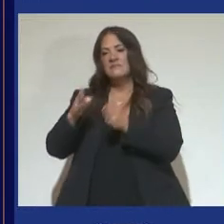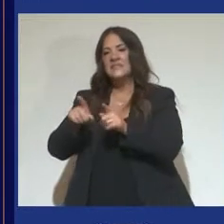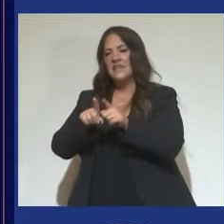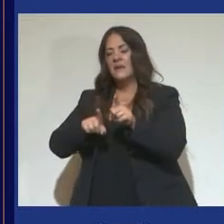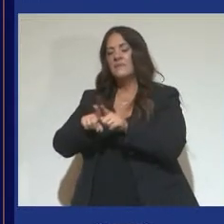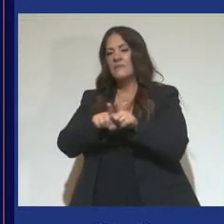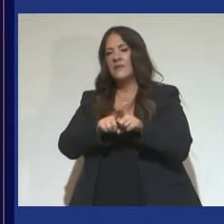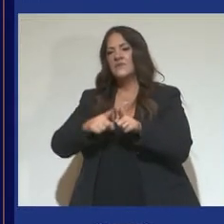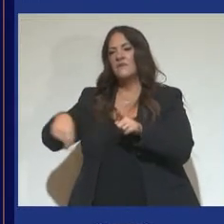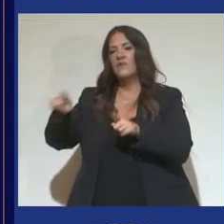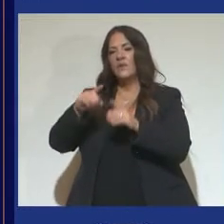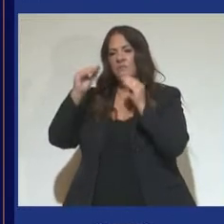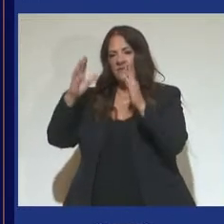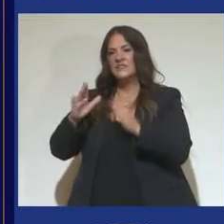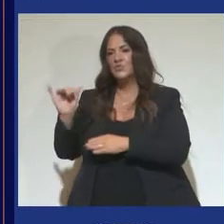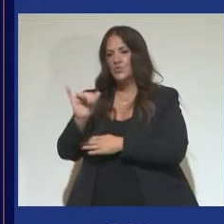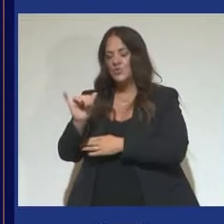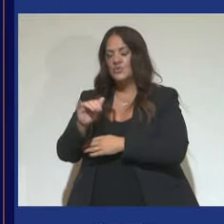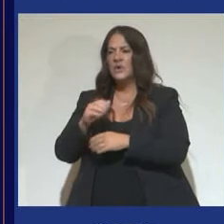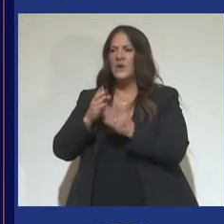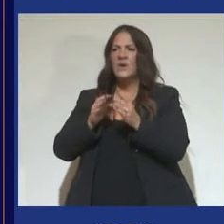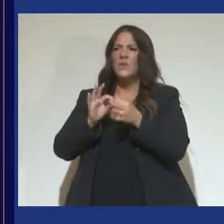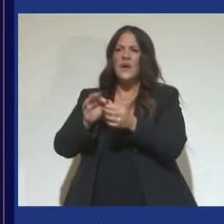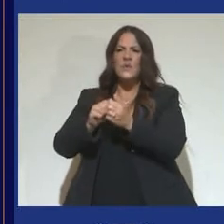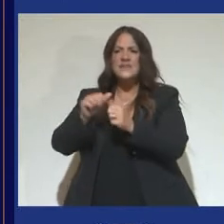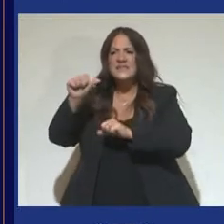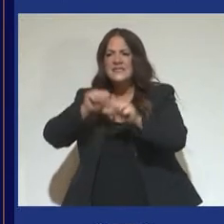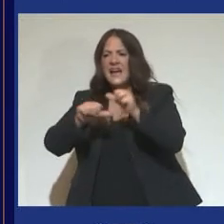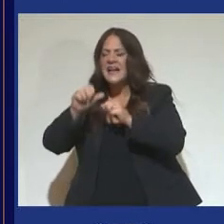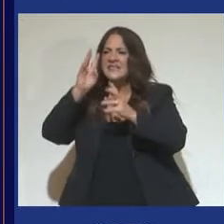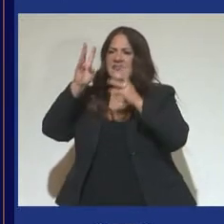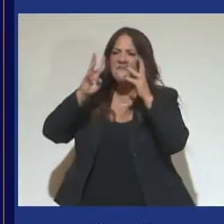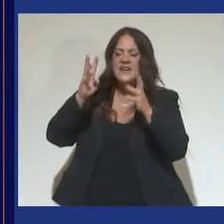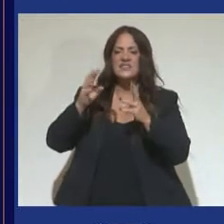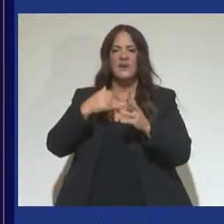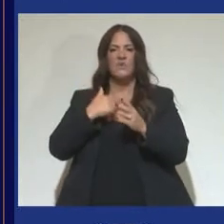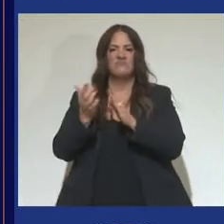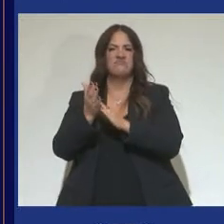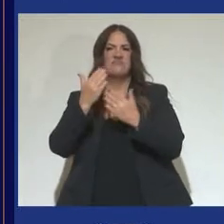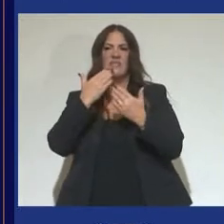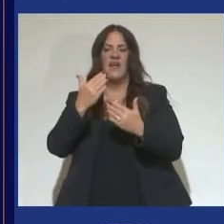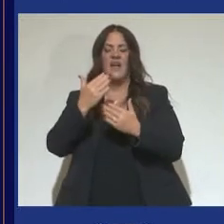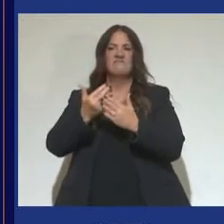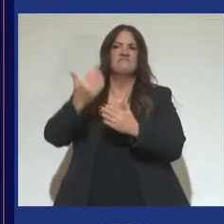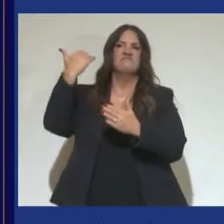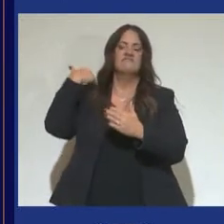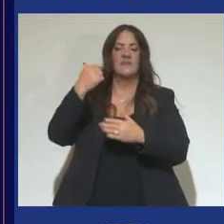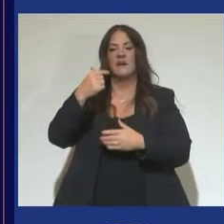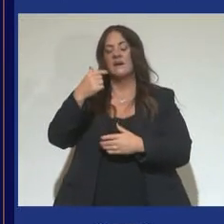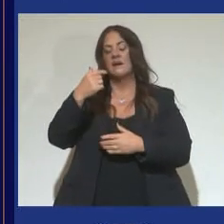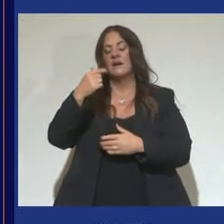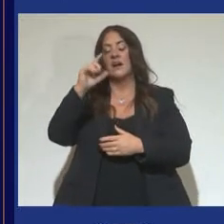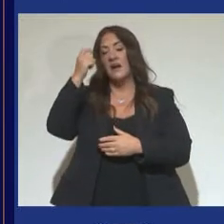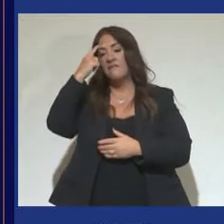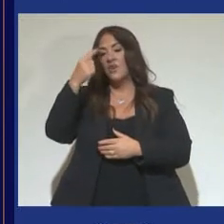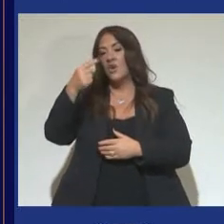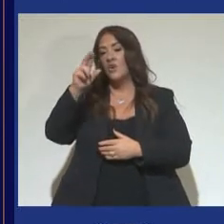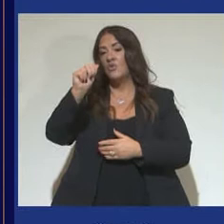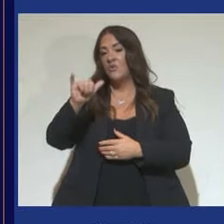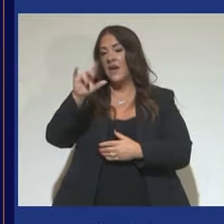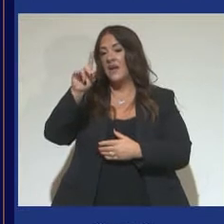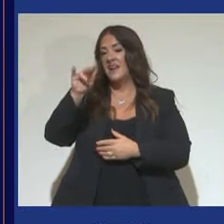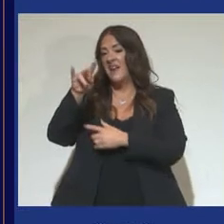financiero ayuda financiera estos números quiero aplaudir con estos números el gobernador davis porque él hizo algo